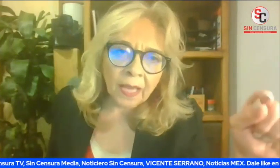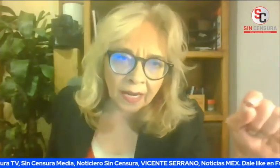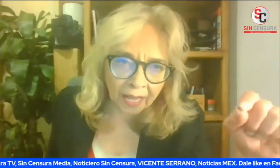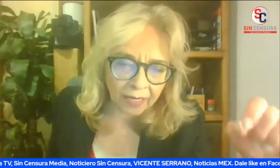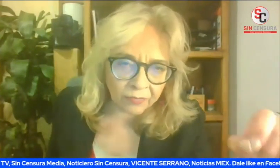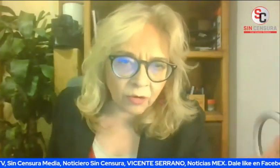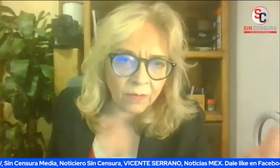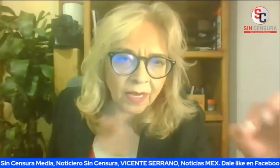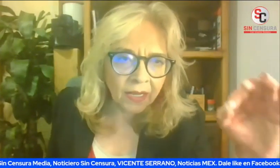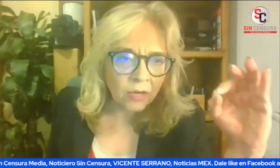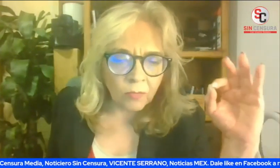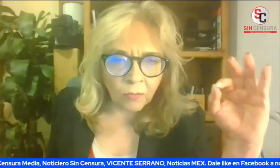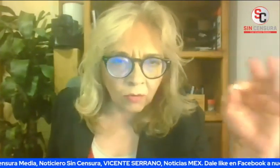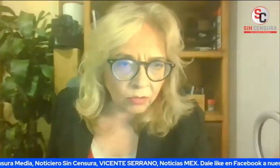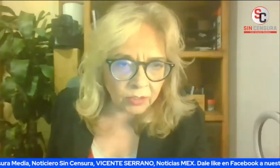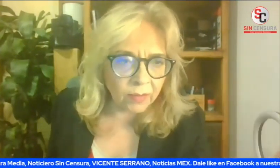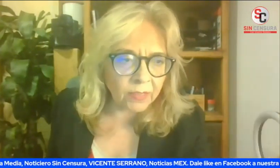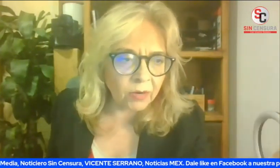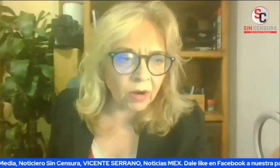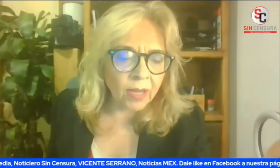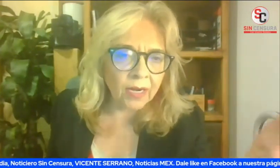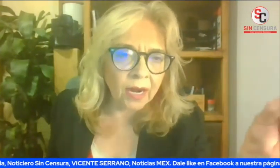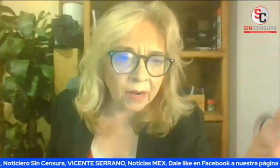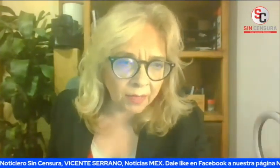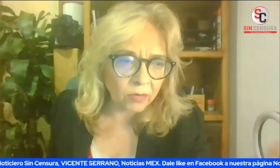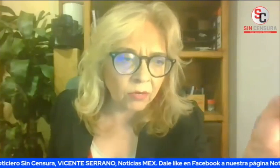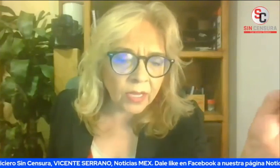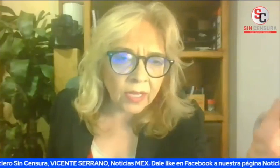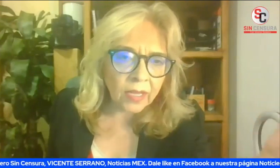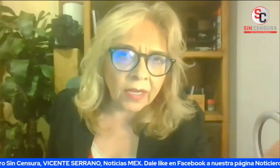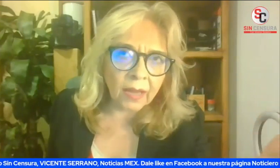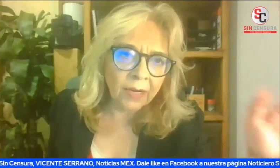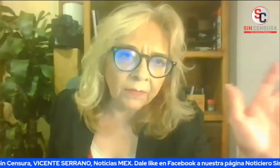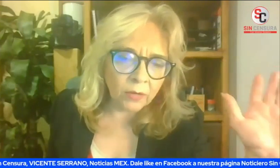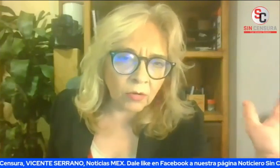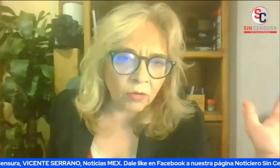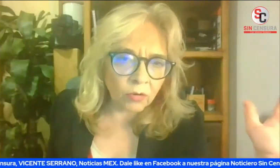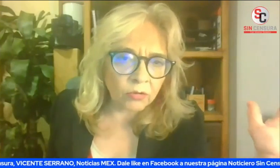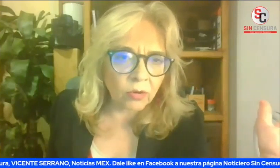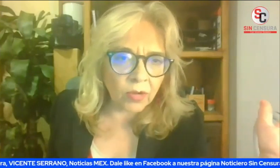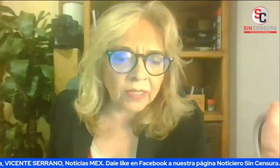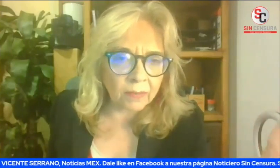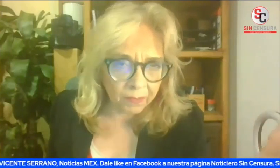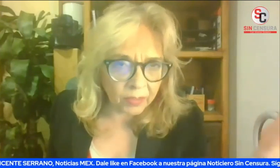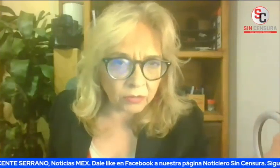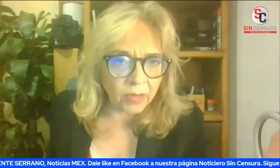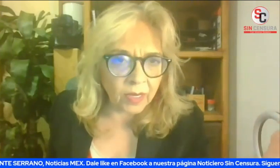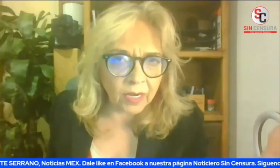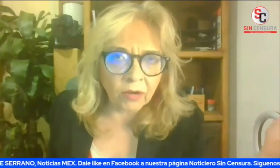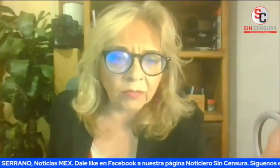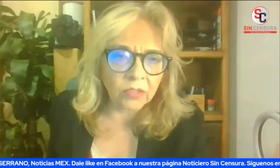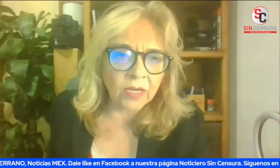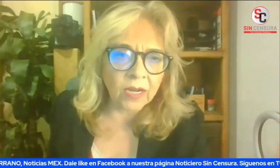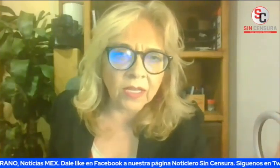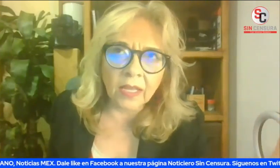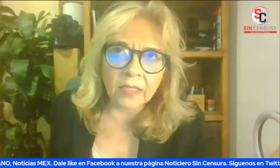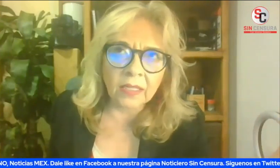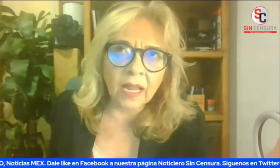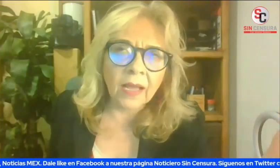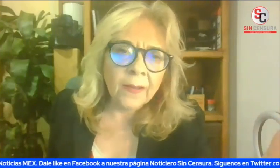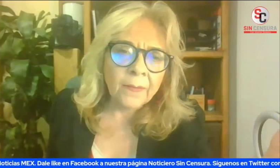rápido. La reforma, como seguramente ahora lo va a aclarar mejor Hamlet, pero yo conozco el tema porque estuve en la Comisión